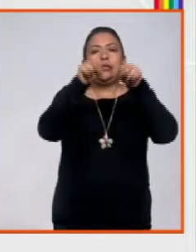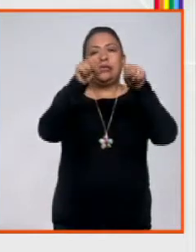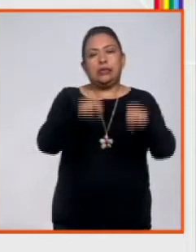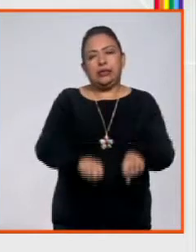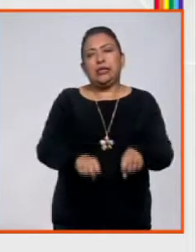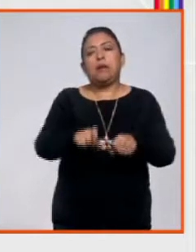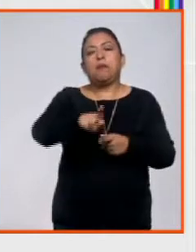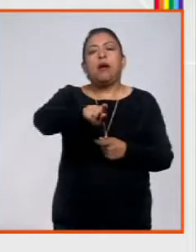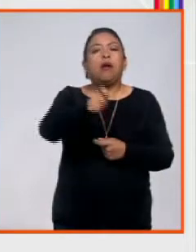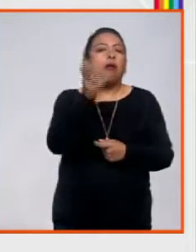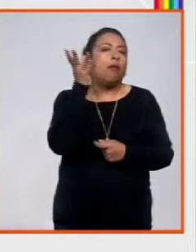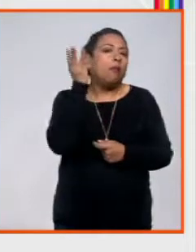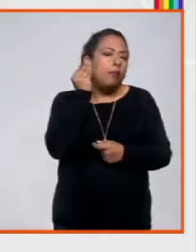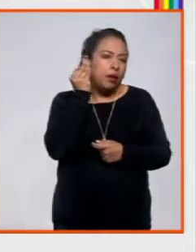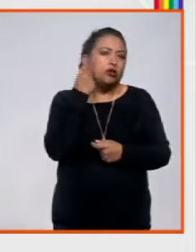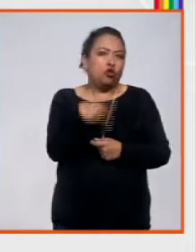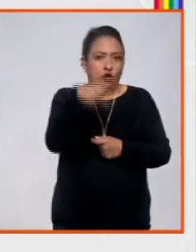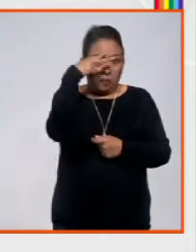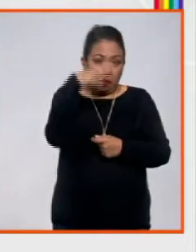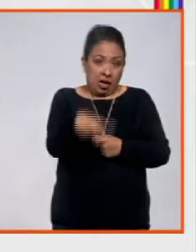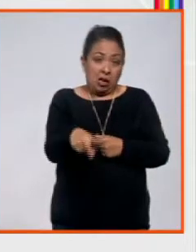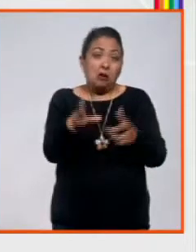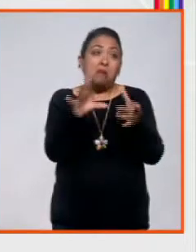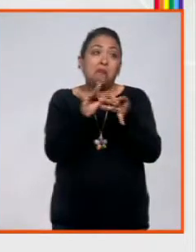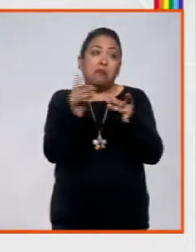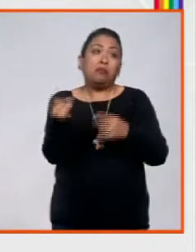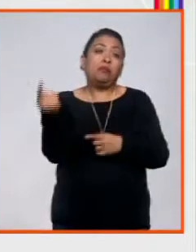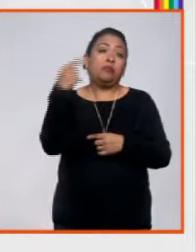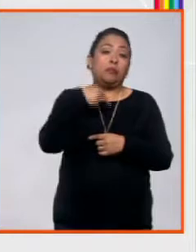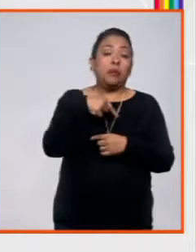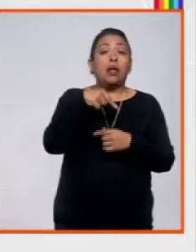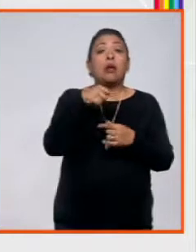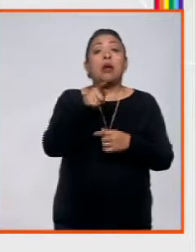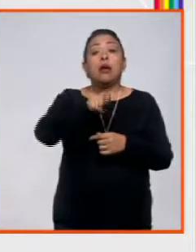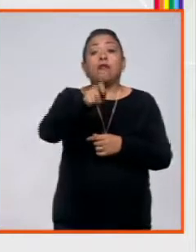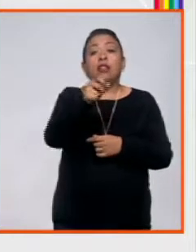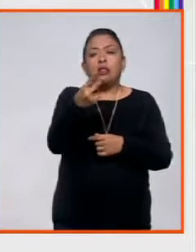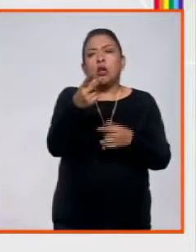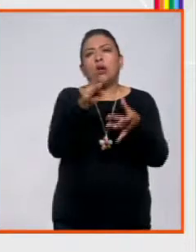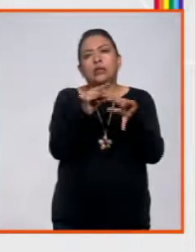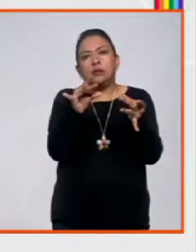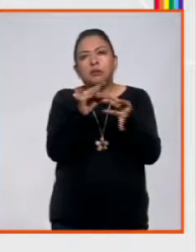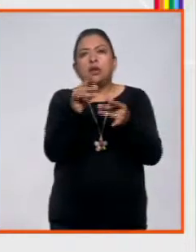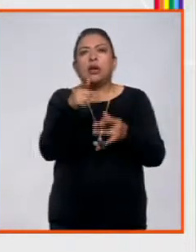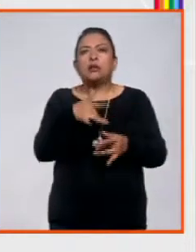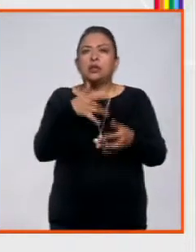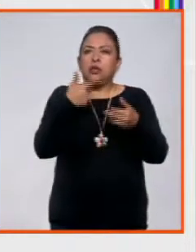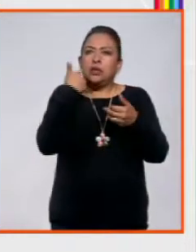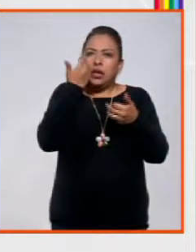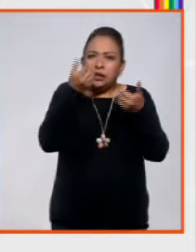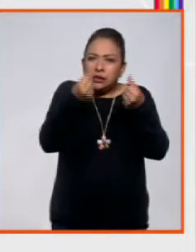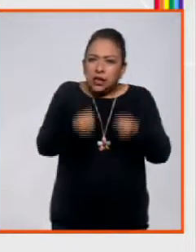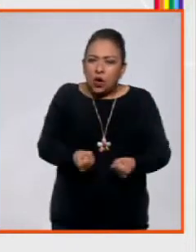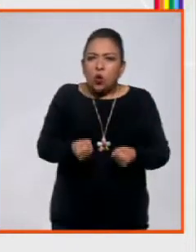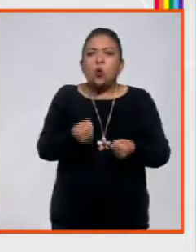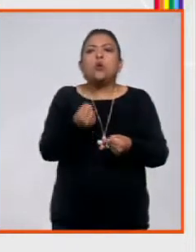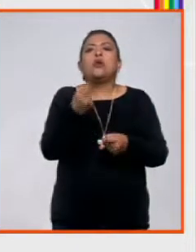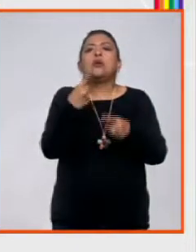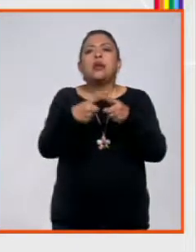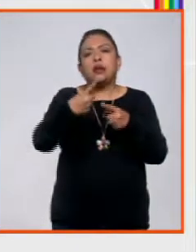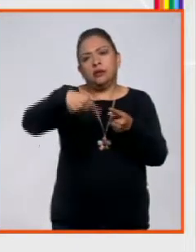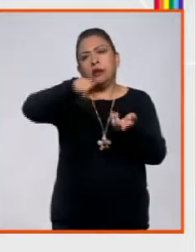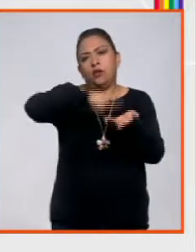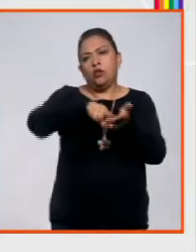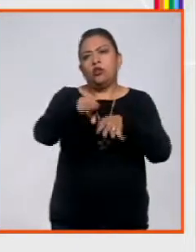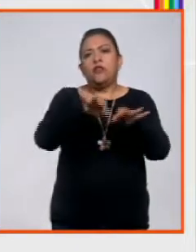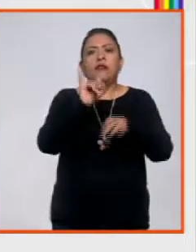mexicana nos dijo y nos habló hablo para canal 22 también dando un poco de seguridad a quienes trabajan en